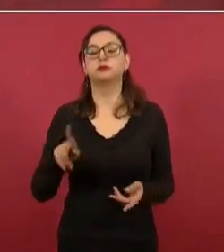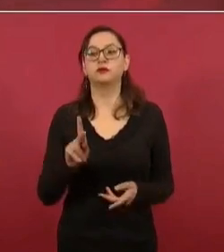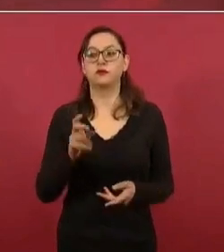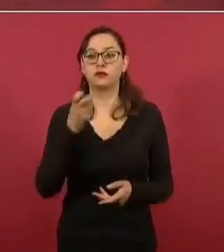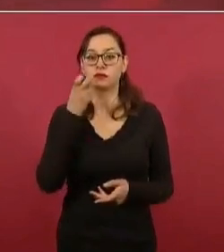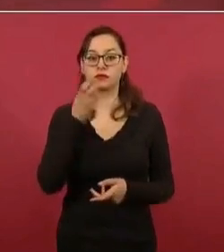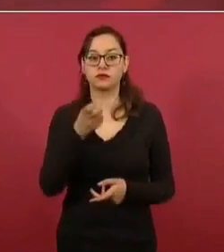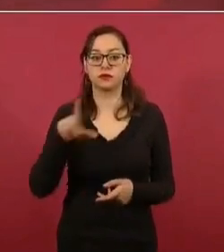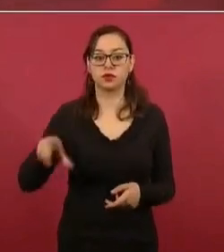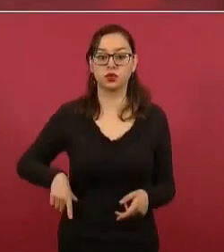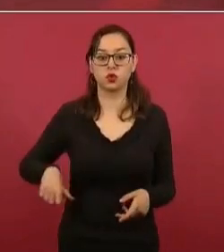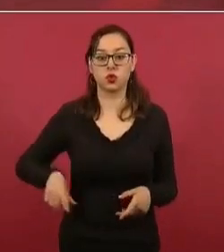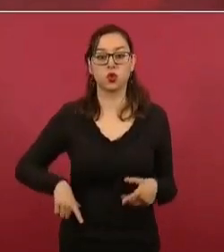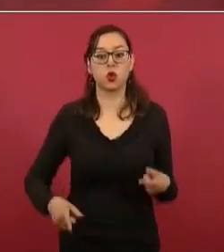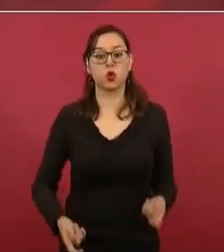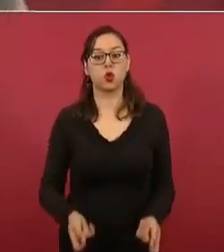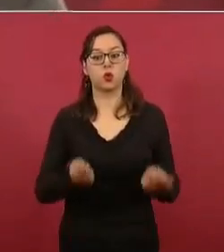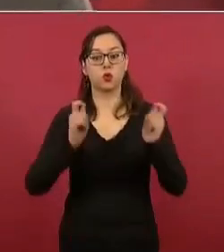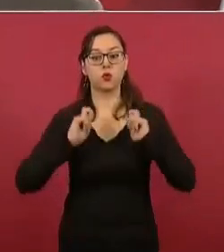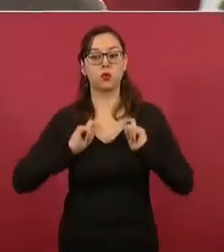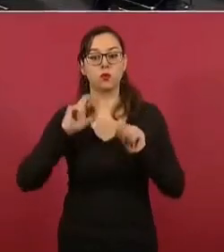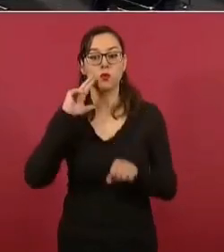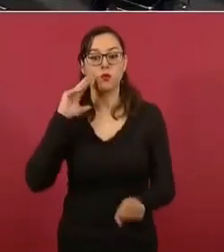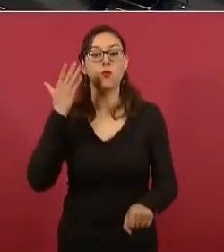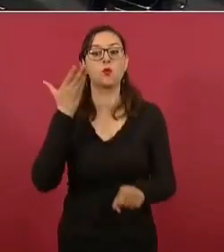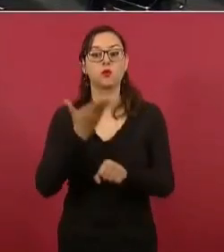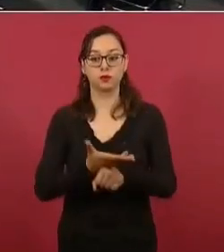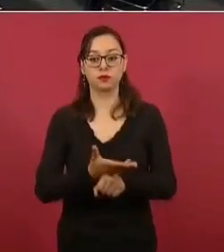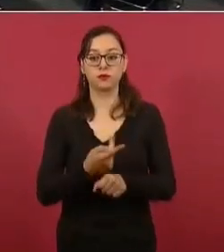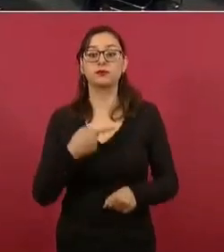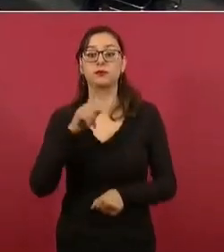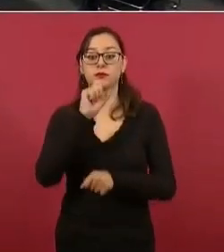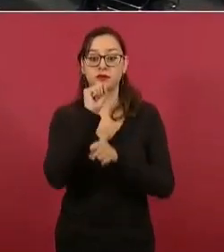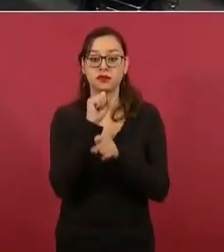gobierno, eso tiene que ver con el humanismo